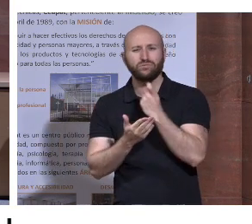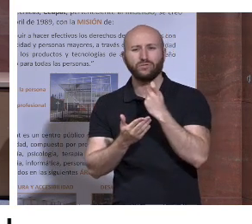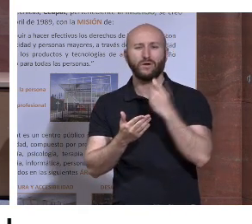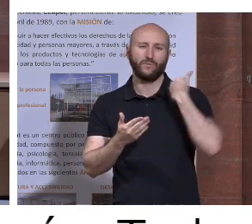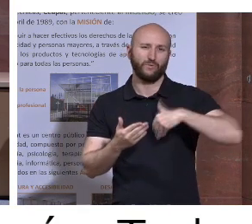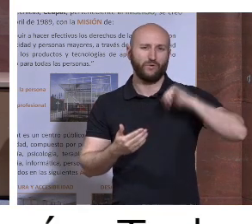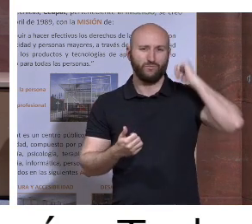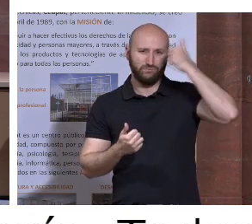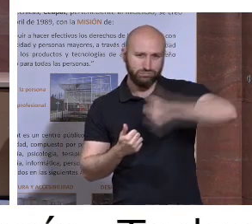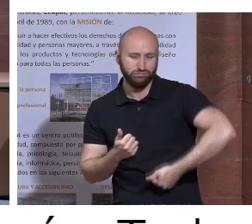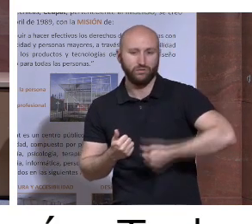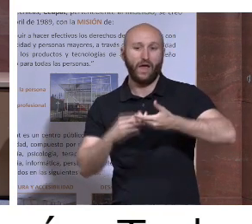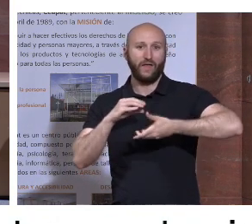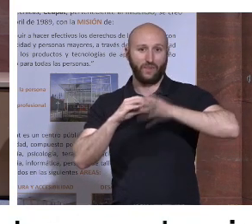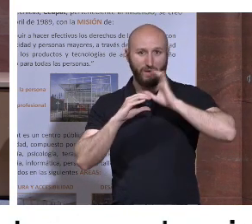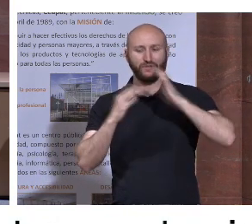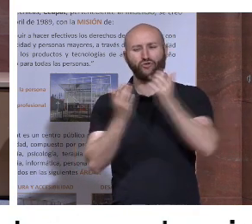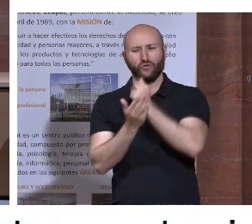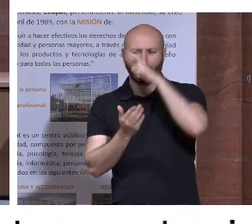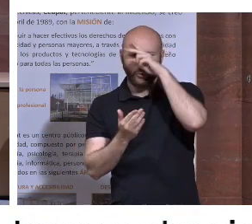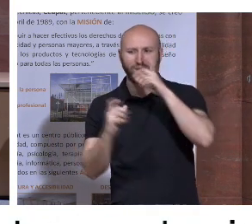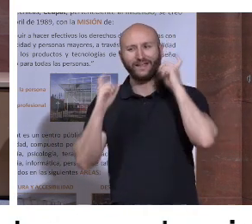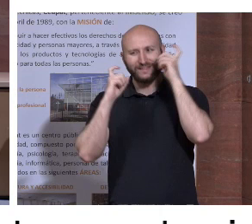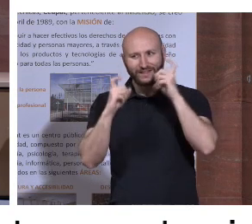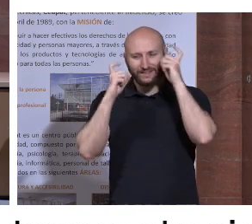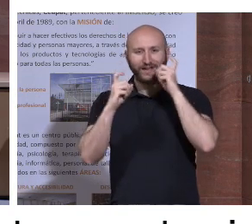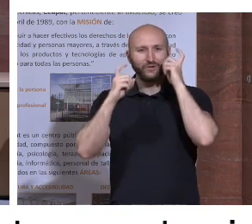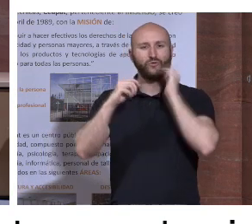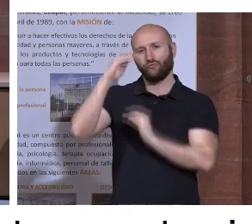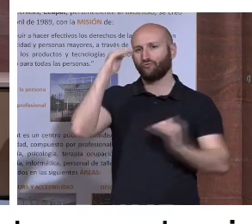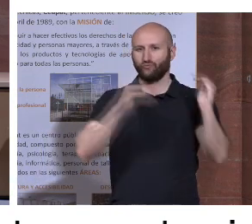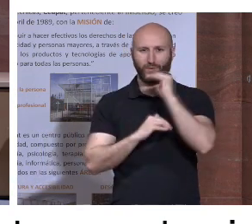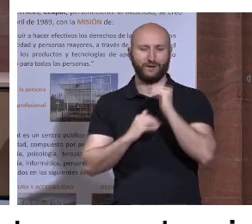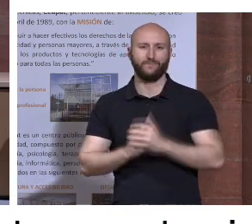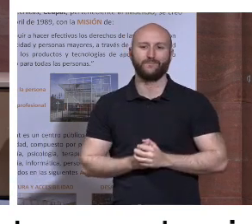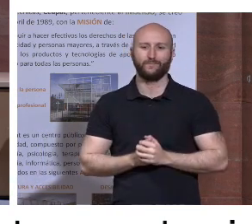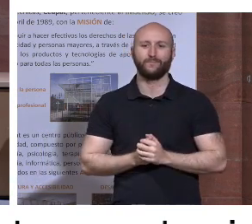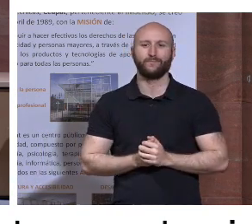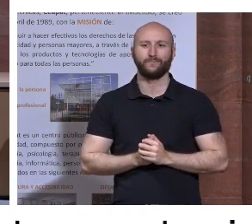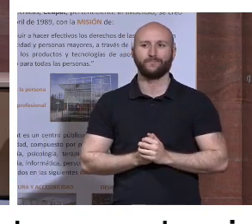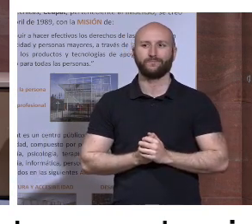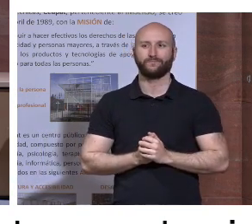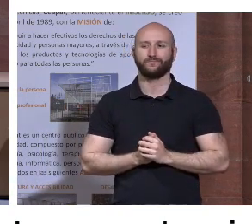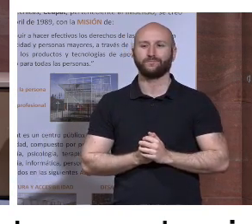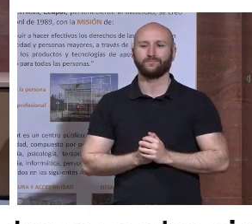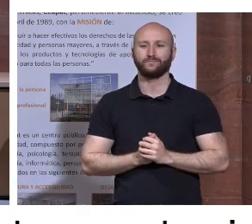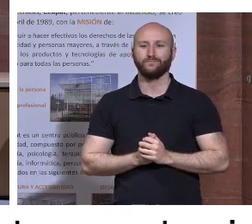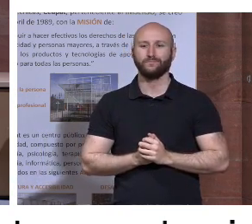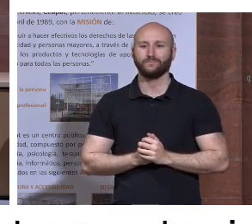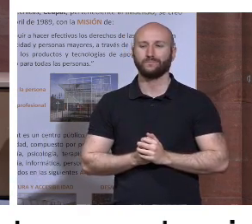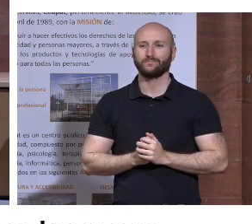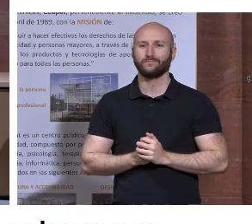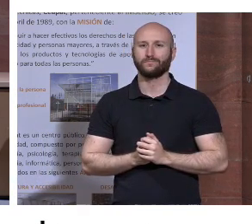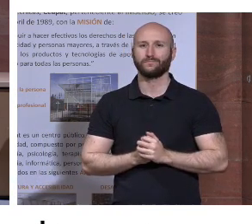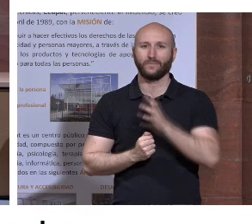la trayectoria de CEAPAT, pues se preocuparon e intentaron superarlo. Qué interesante. Y